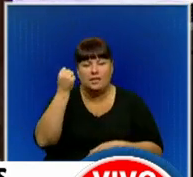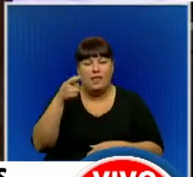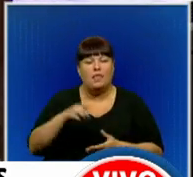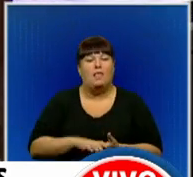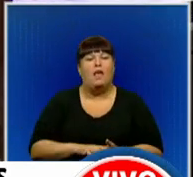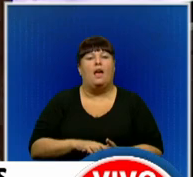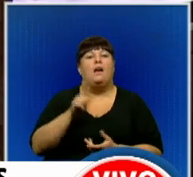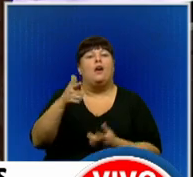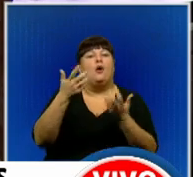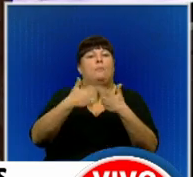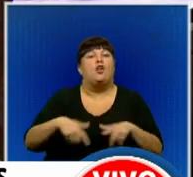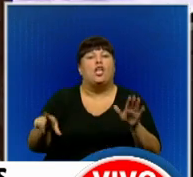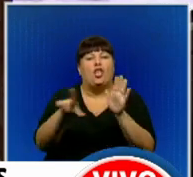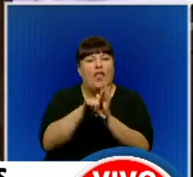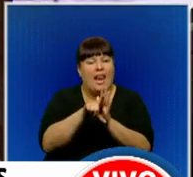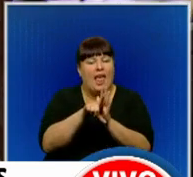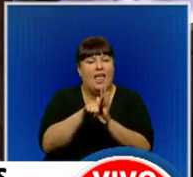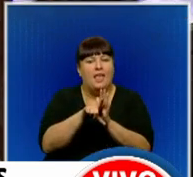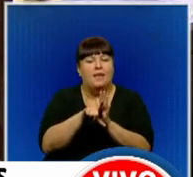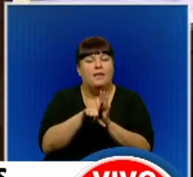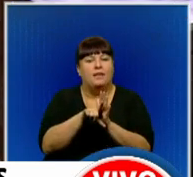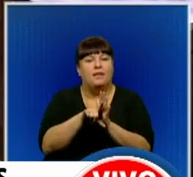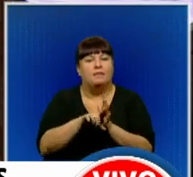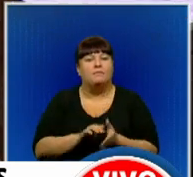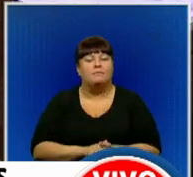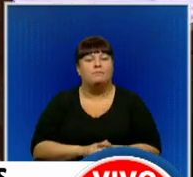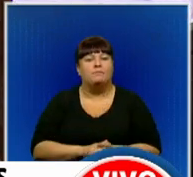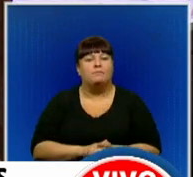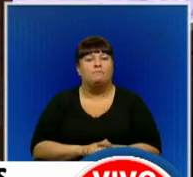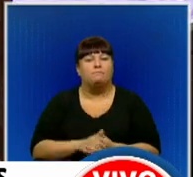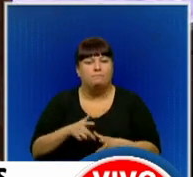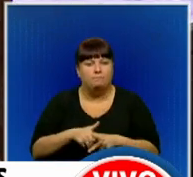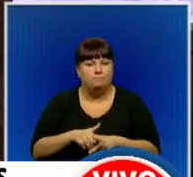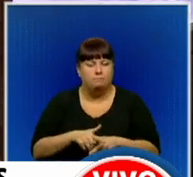recaído en el proyecto de ley t